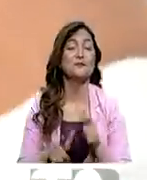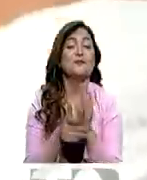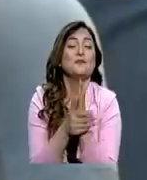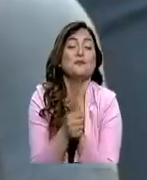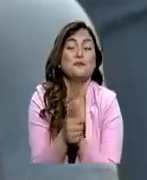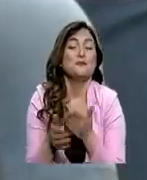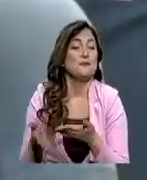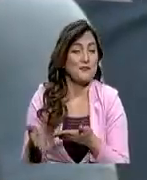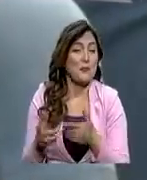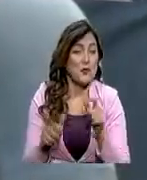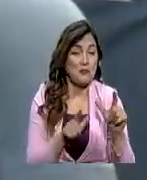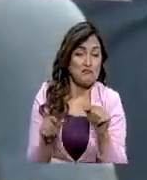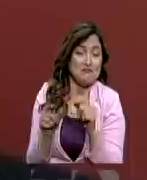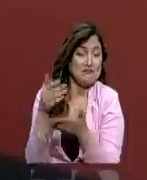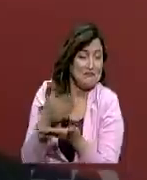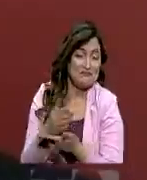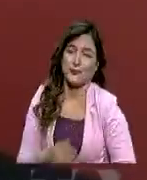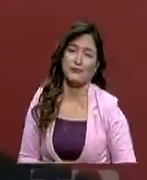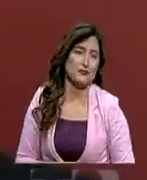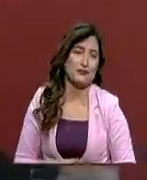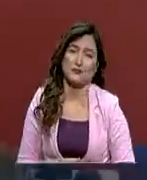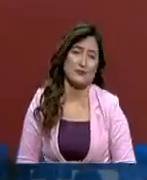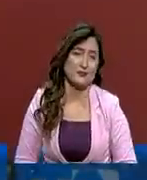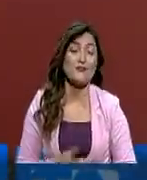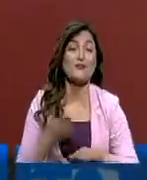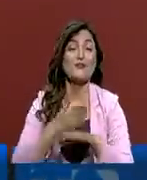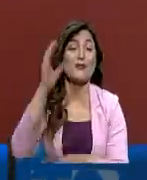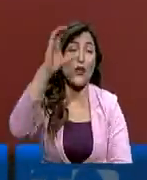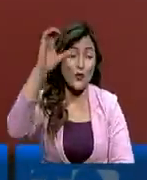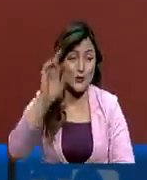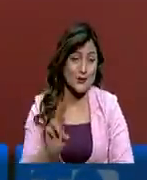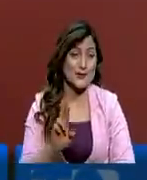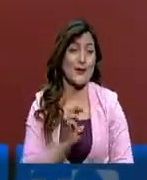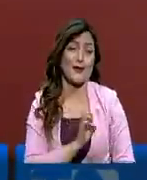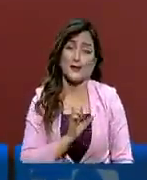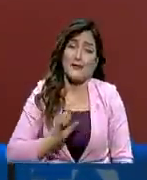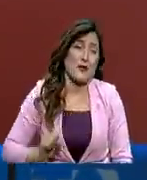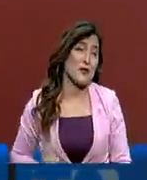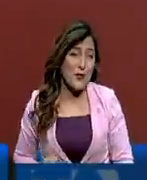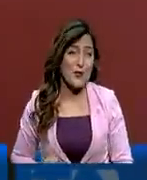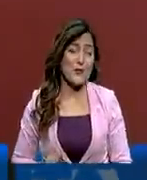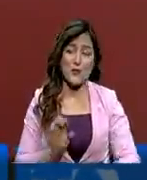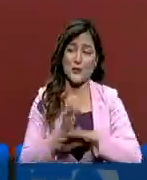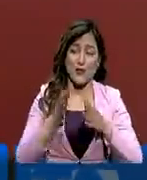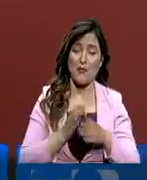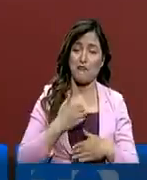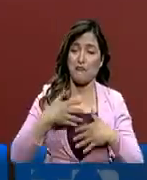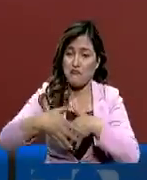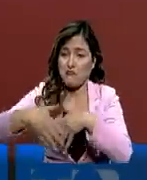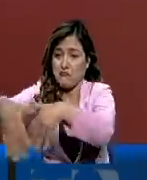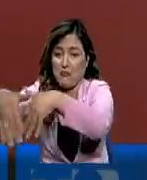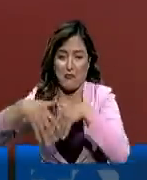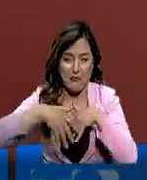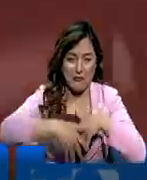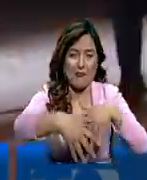esto no frenará la migración ilegal. Luego será Costa Rica o será vía San Salvador, es decir, por el hecho de haber puesto la visa no quiere decir que se va a detener